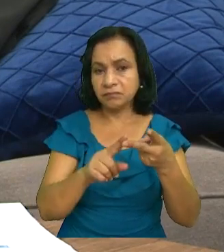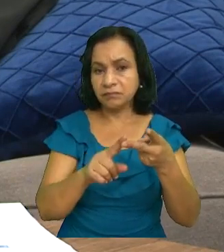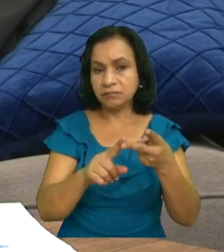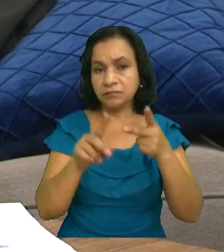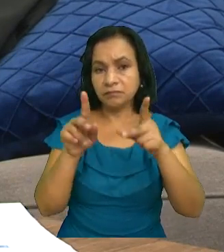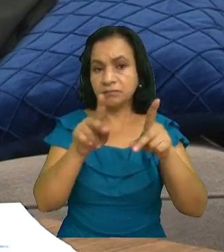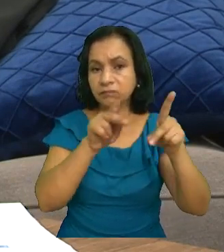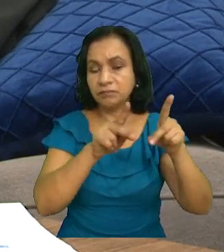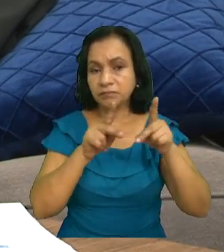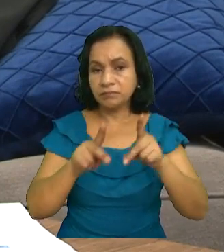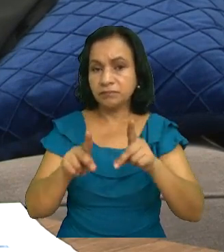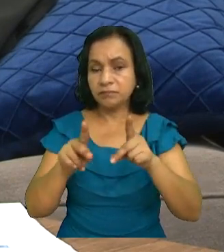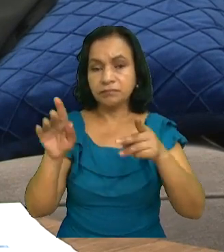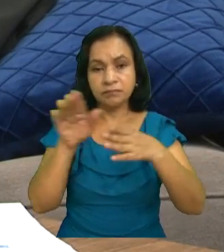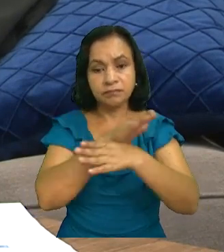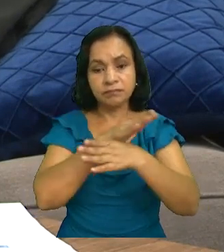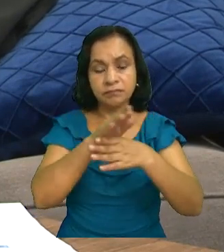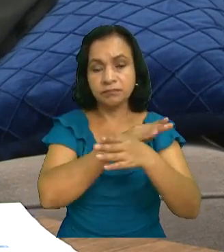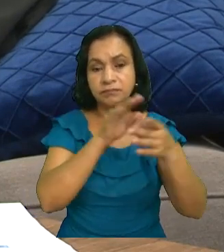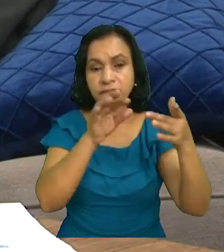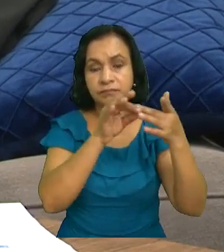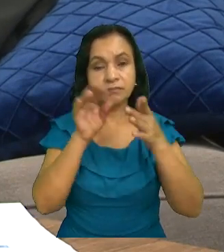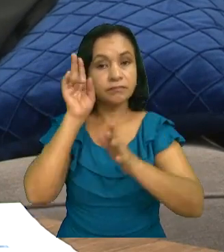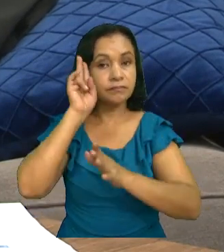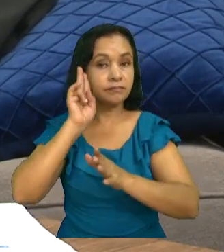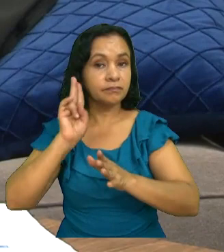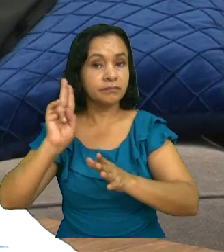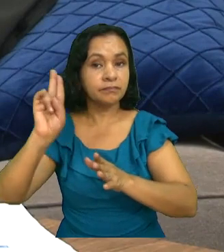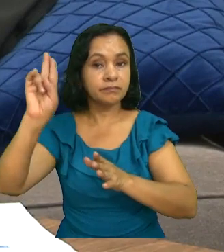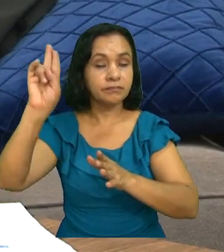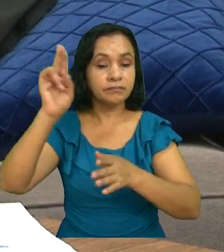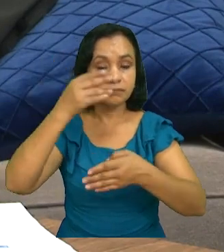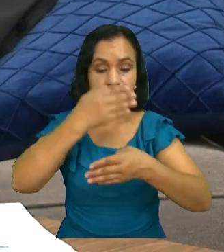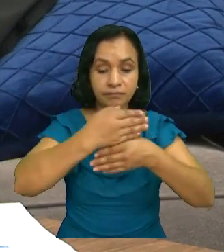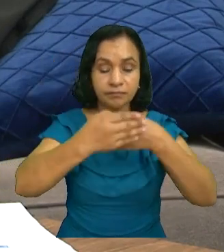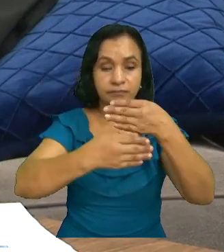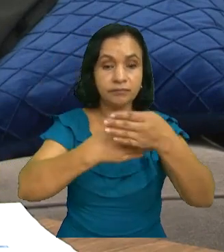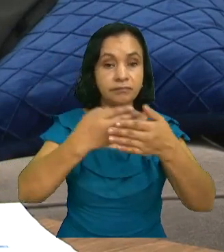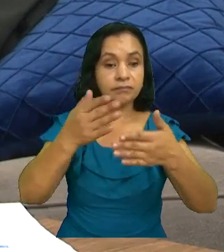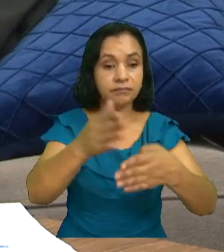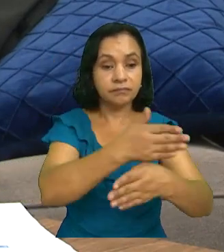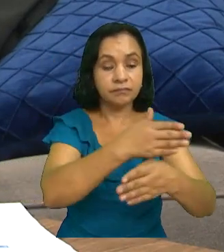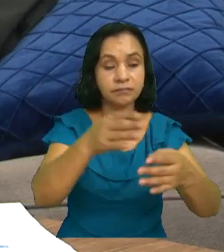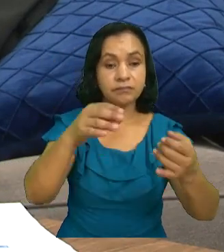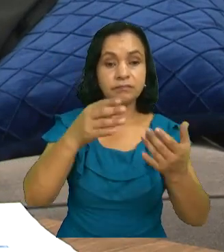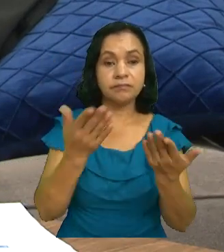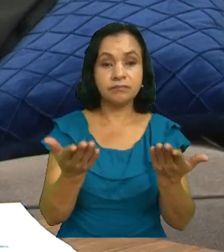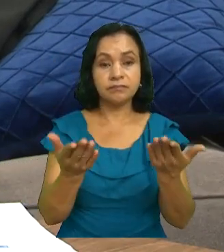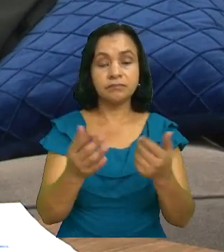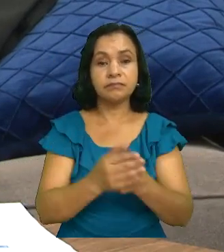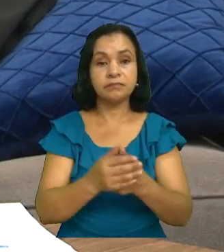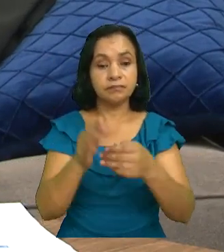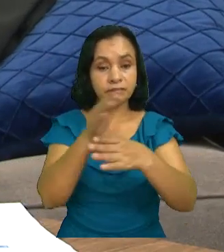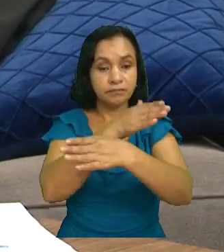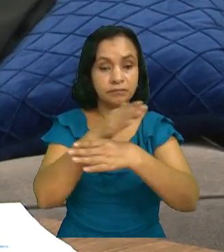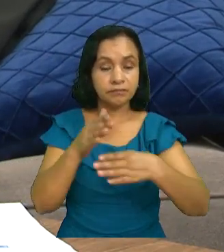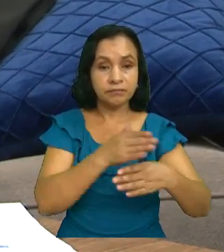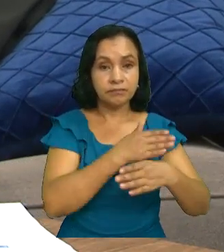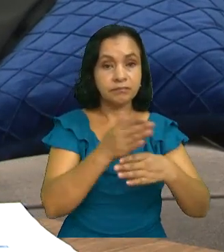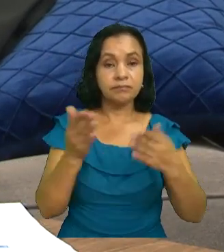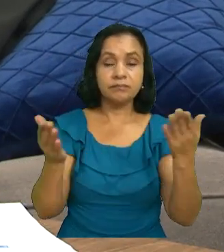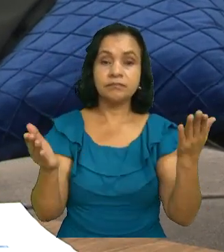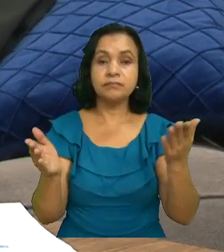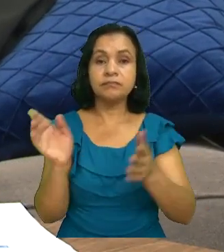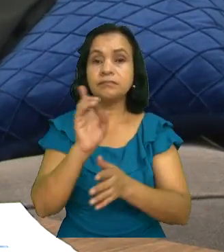gente que lleva diferentes especialidades de construcción, maestros de obra, etcétera, ¿verdad?